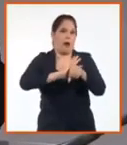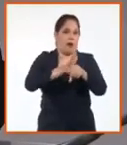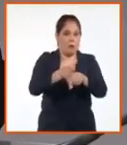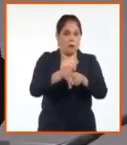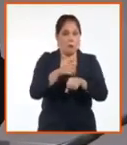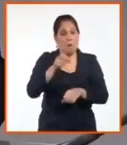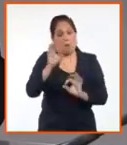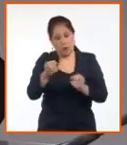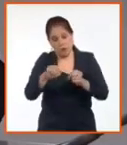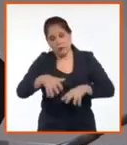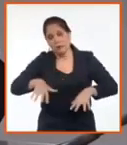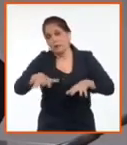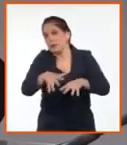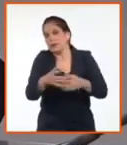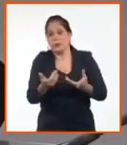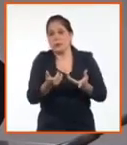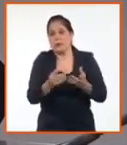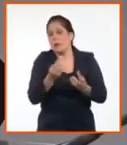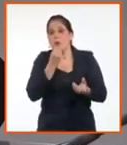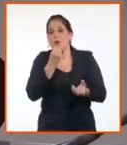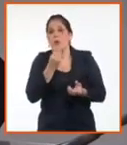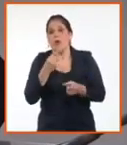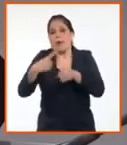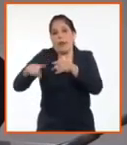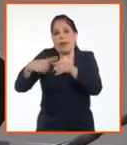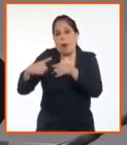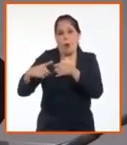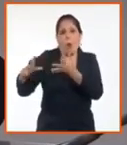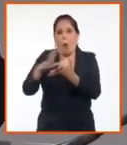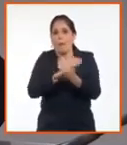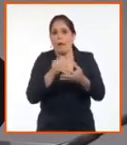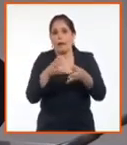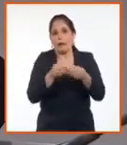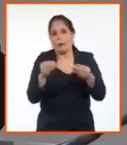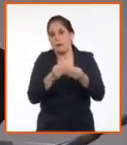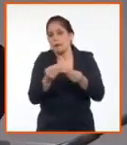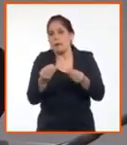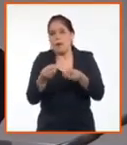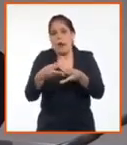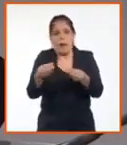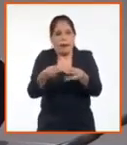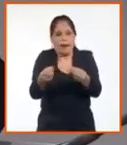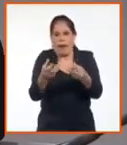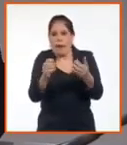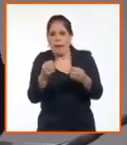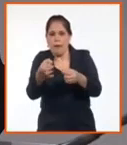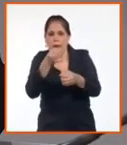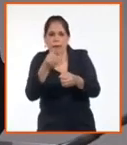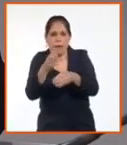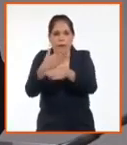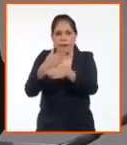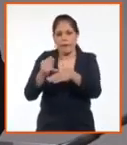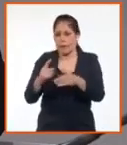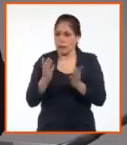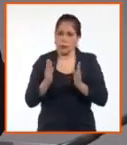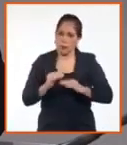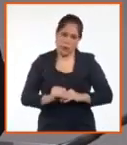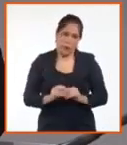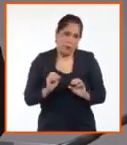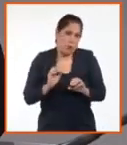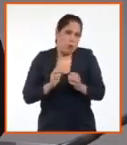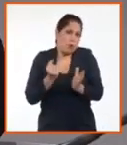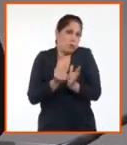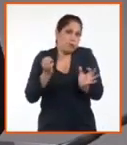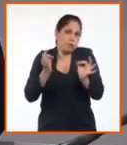no logramos tener los recursos para poderle producir toda esta gama de medicamentos que debemos analizar al cuadro